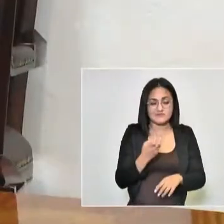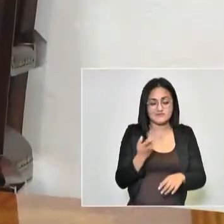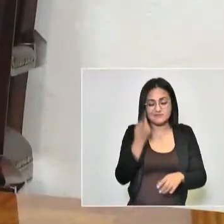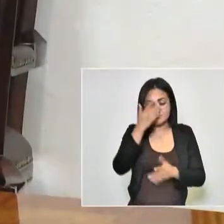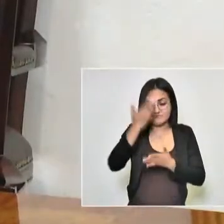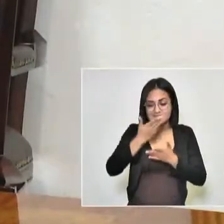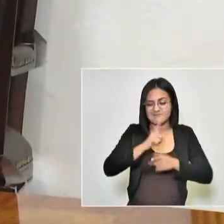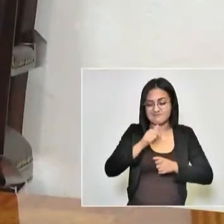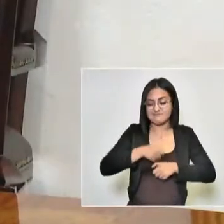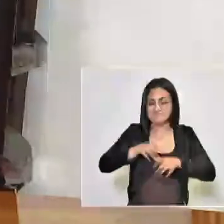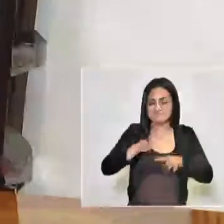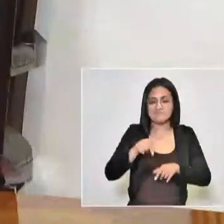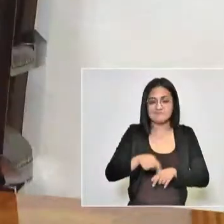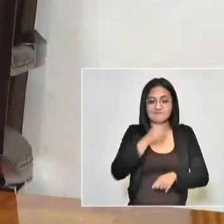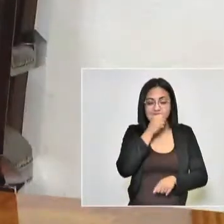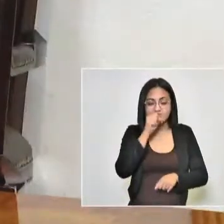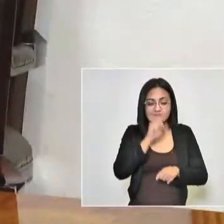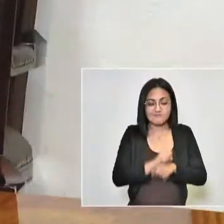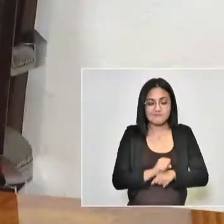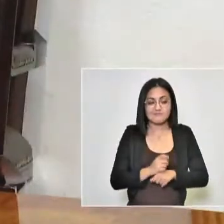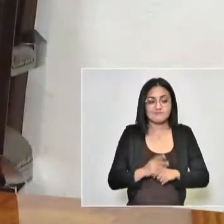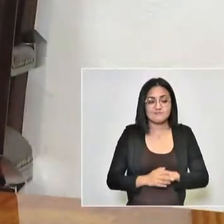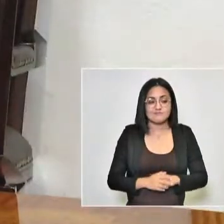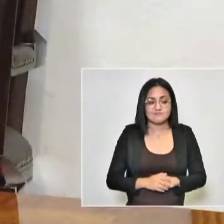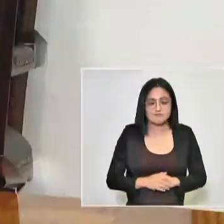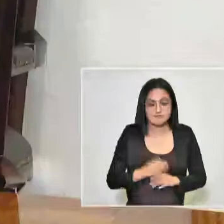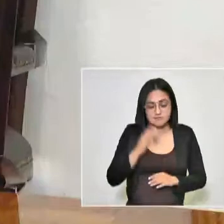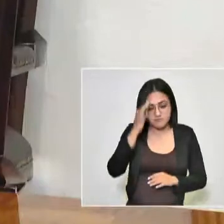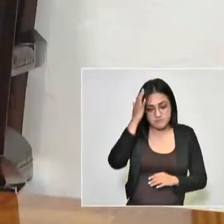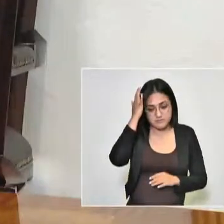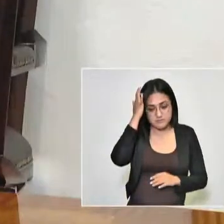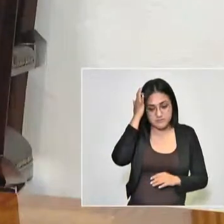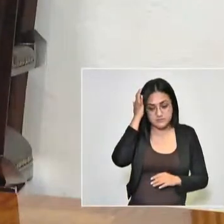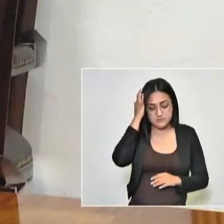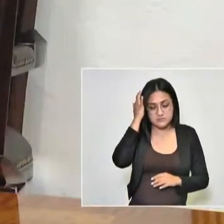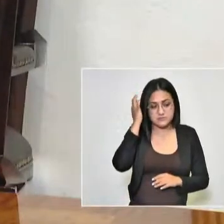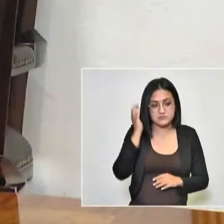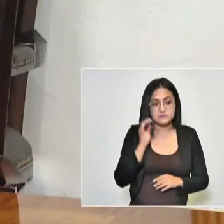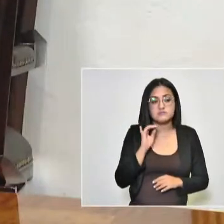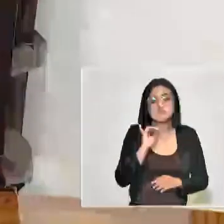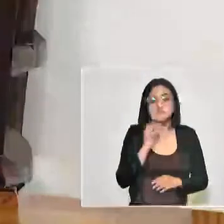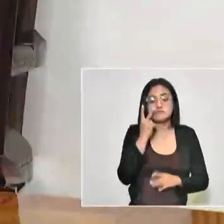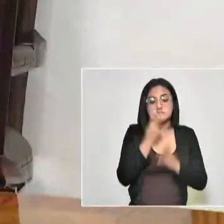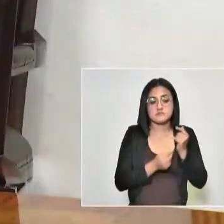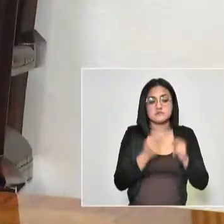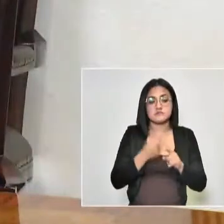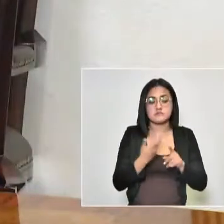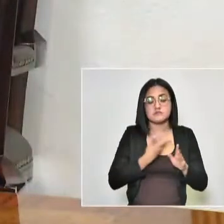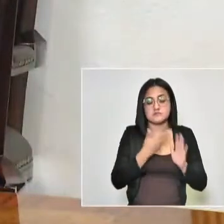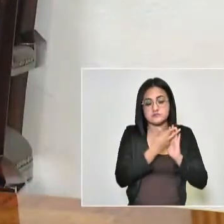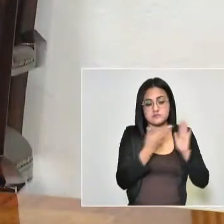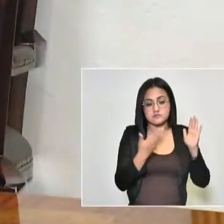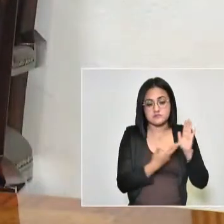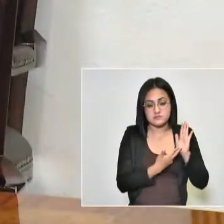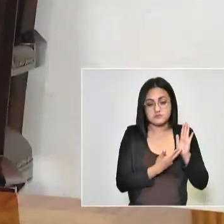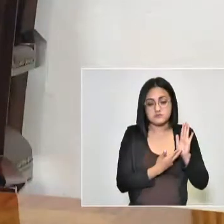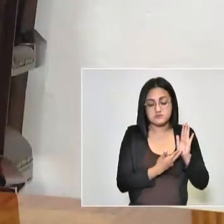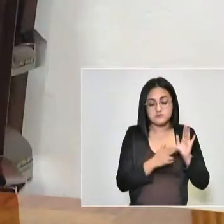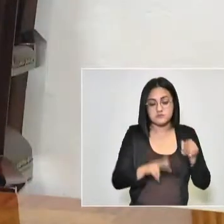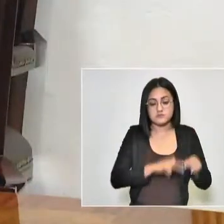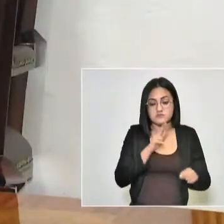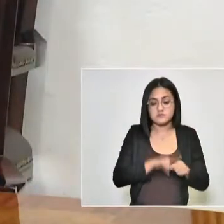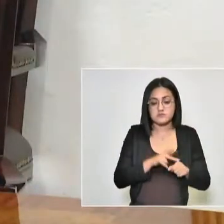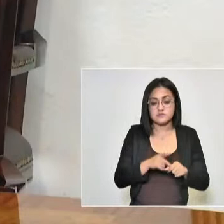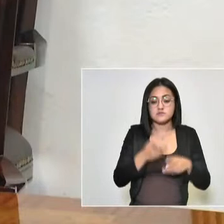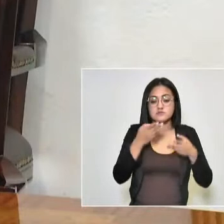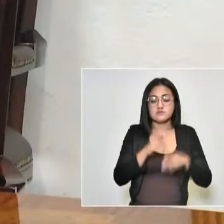decirles que esta secretaría ha autorizado 2 bancos de tiro que cumplen con la normatividad. Los